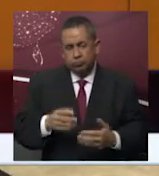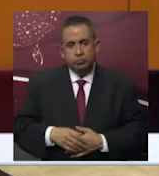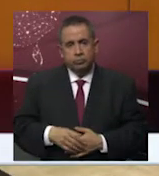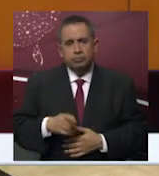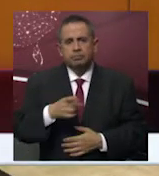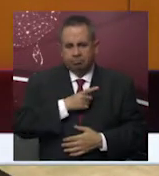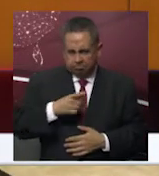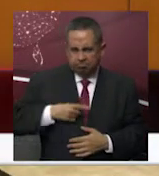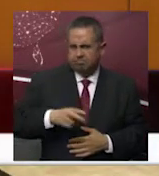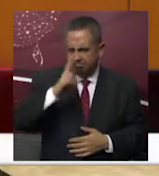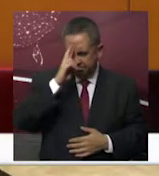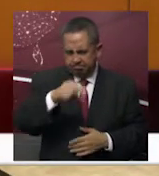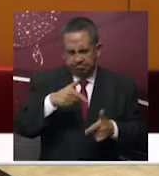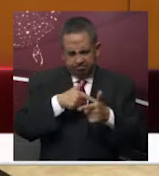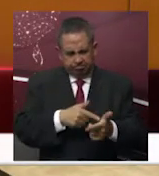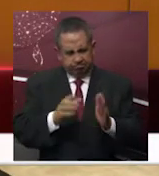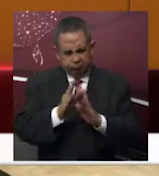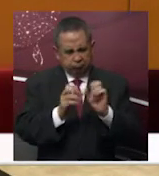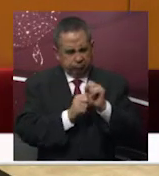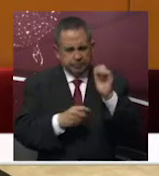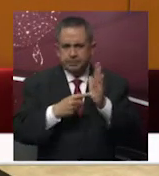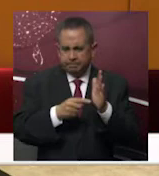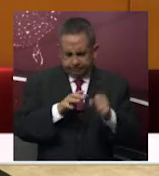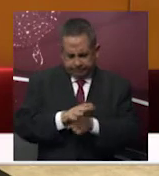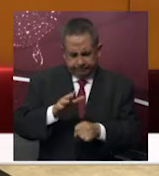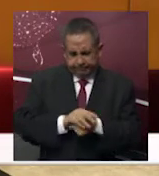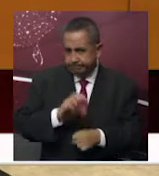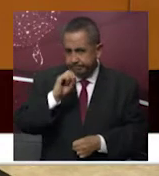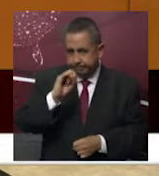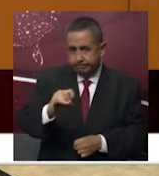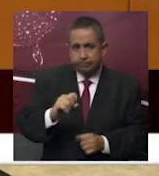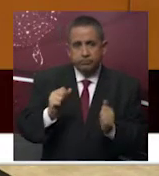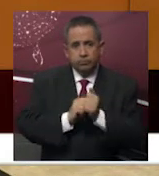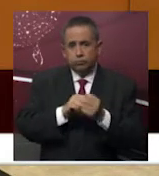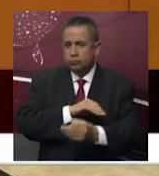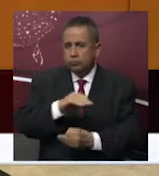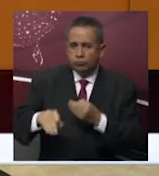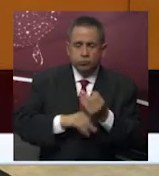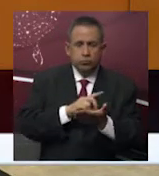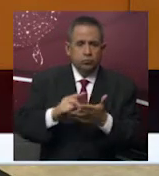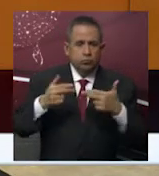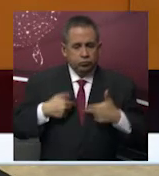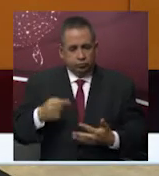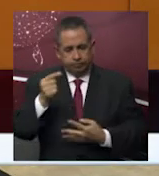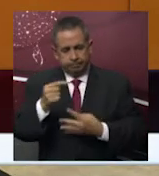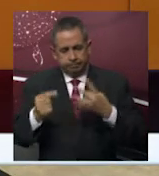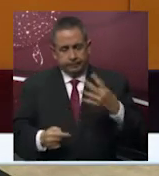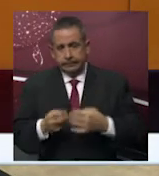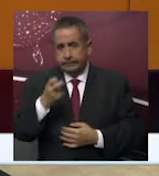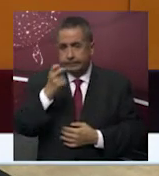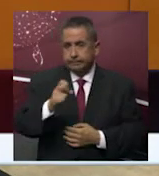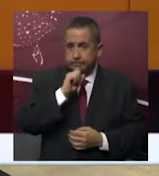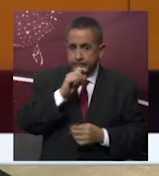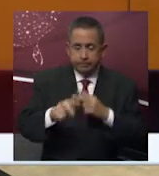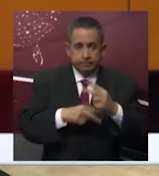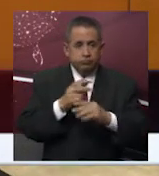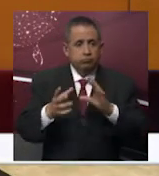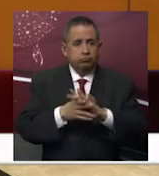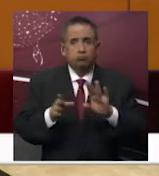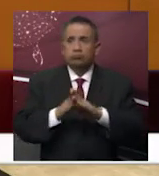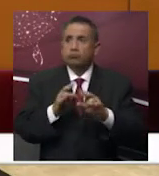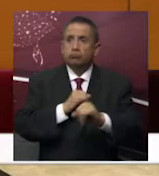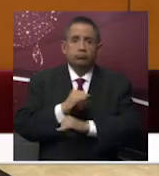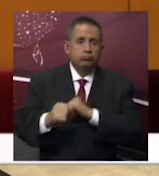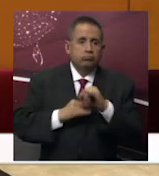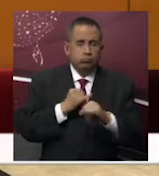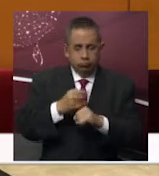del respeto irrestricto al texto constitucional y a todos los derechos humanos que ahí se reconocen, así como a los tratados internacionales